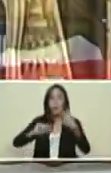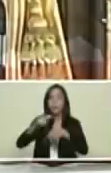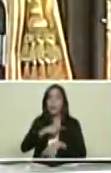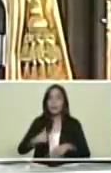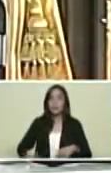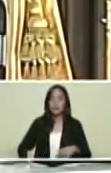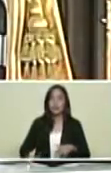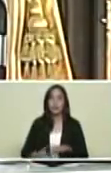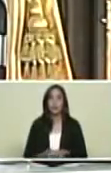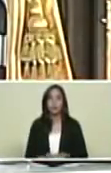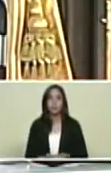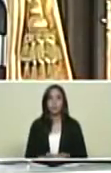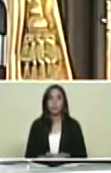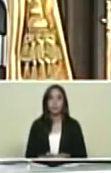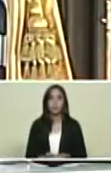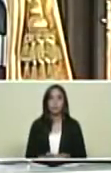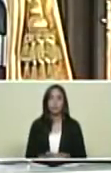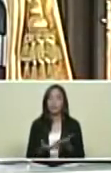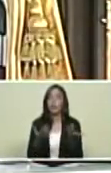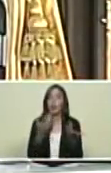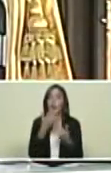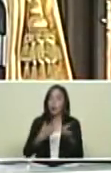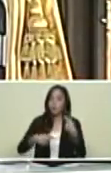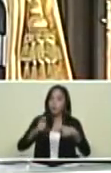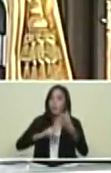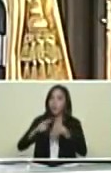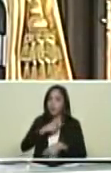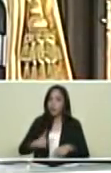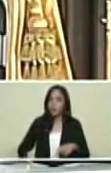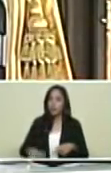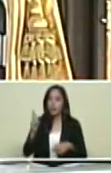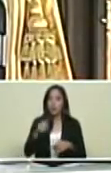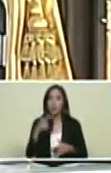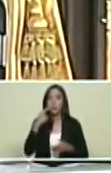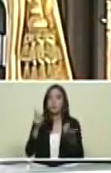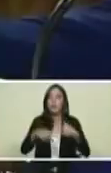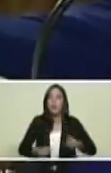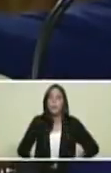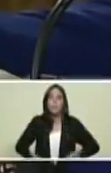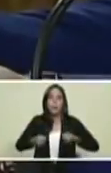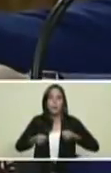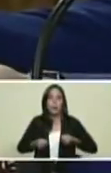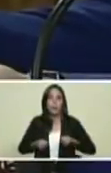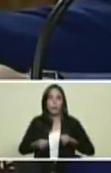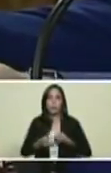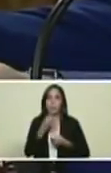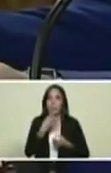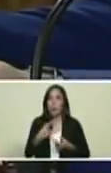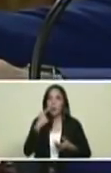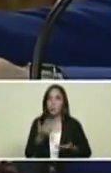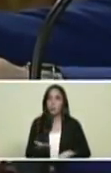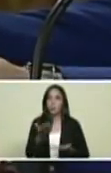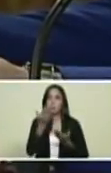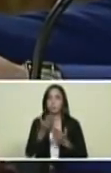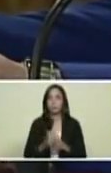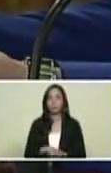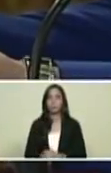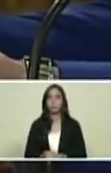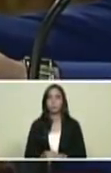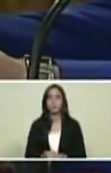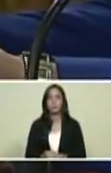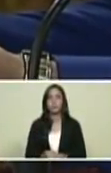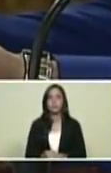a la Feria de Comercio de Shanghái, su pantaloncito bello.